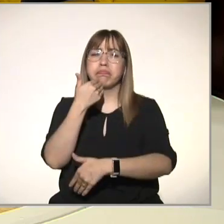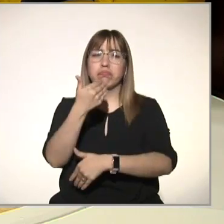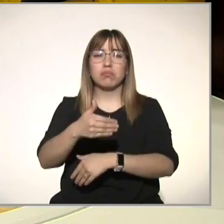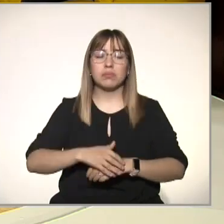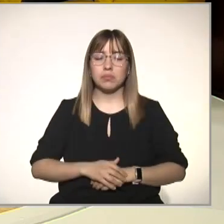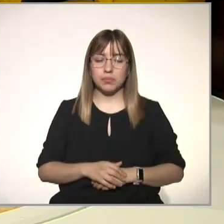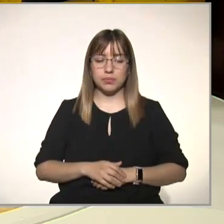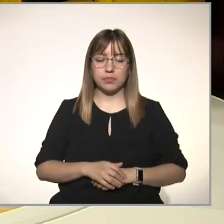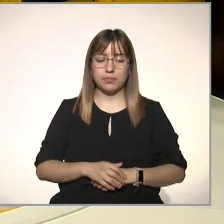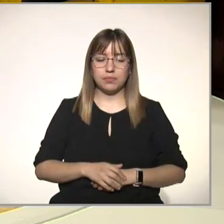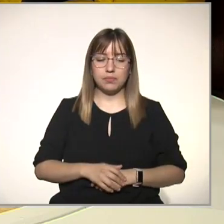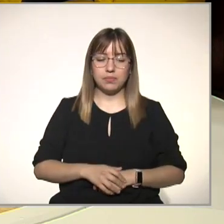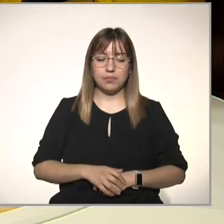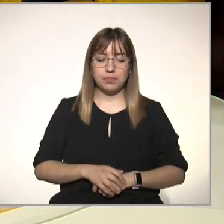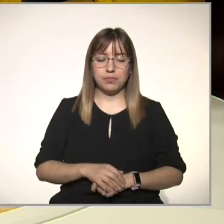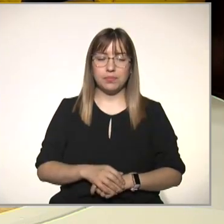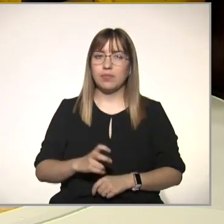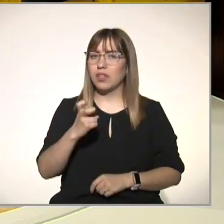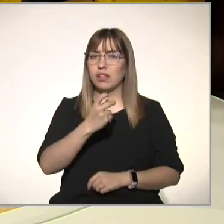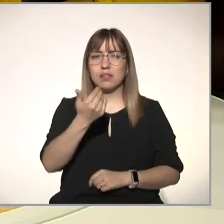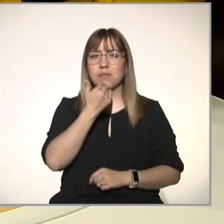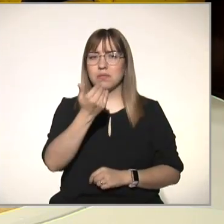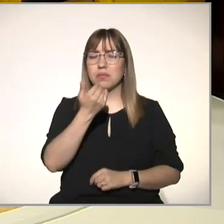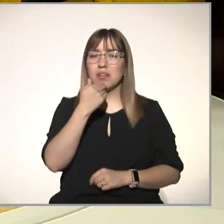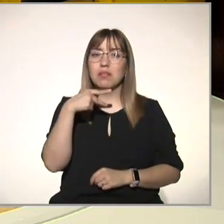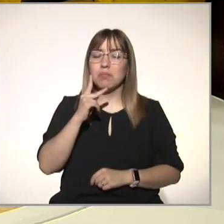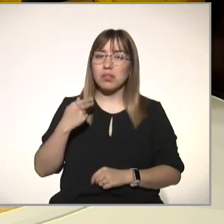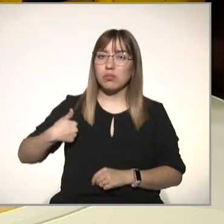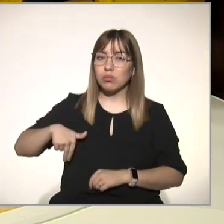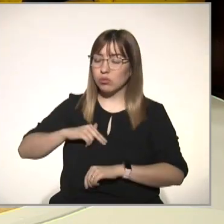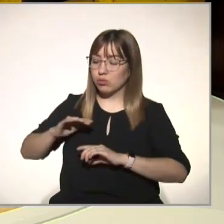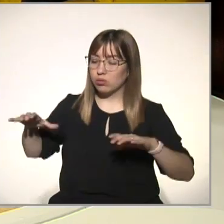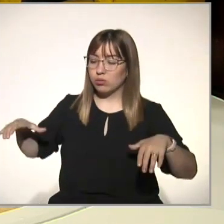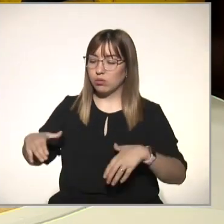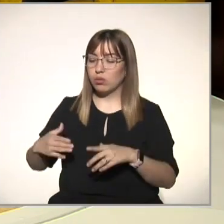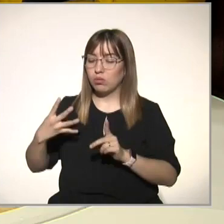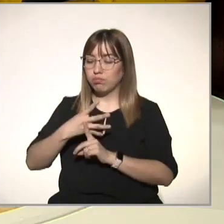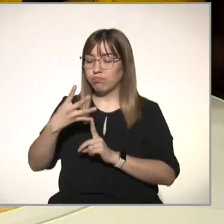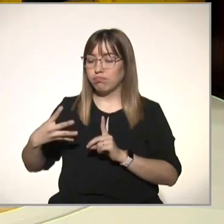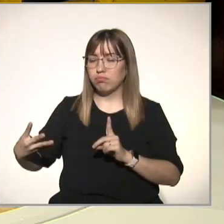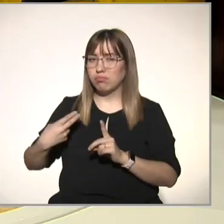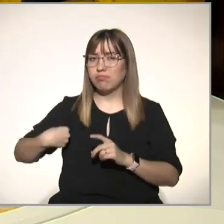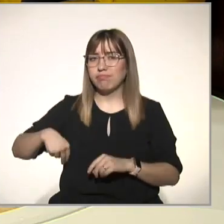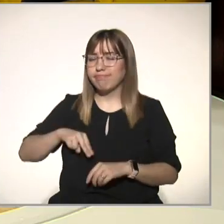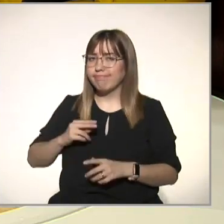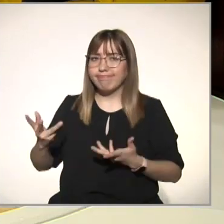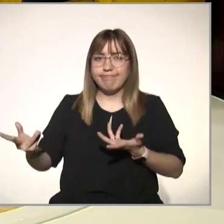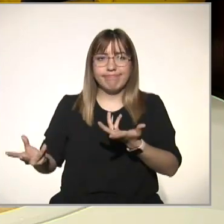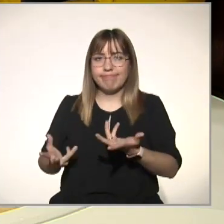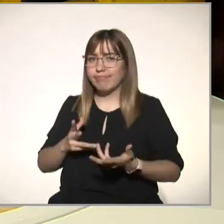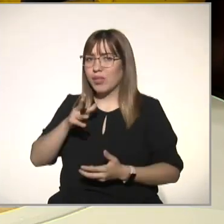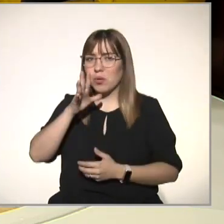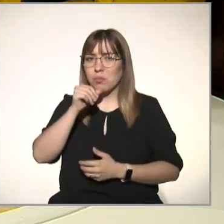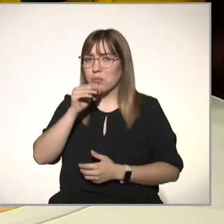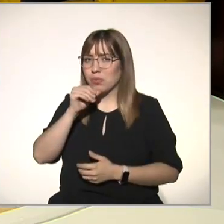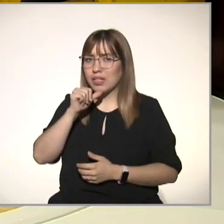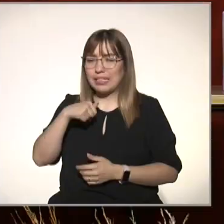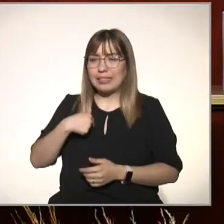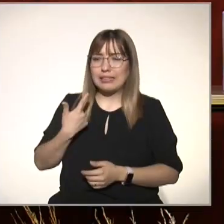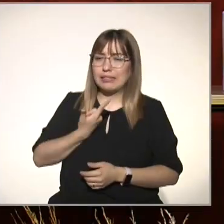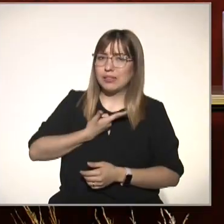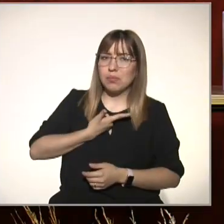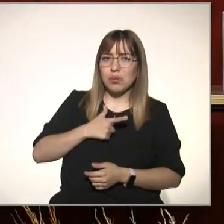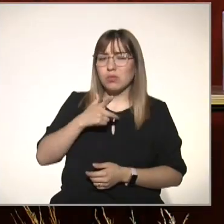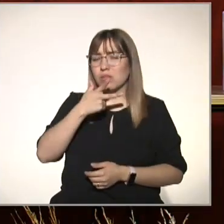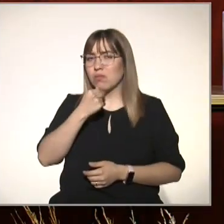género. Y esos privilegios son a costa de los obstáculos que tenemos las personas que por uno o más motivos no encarnamos esas